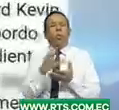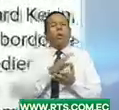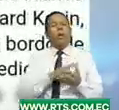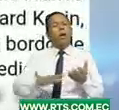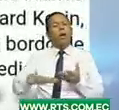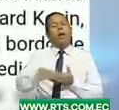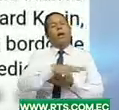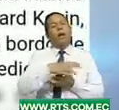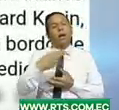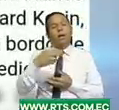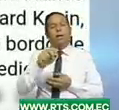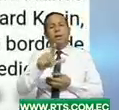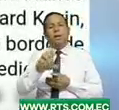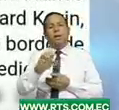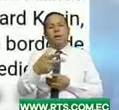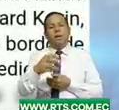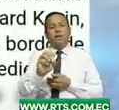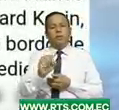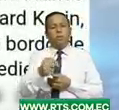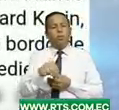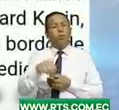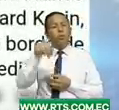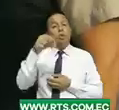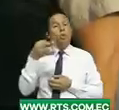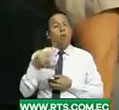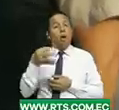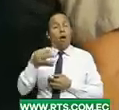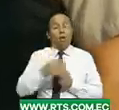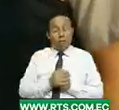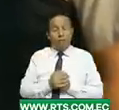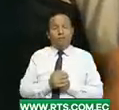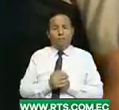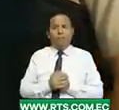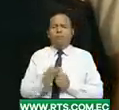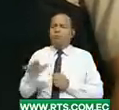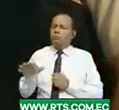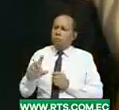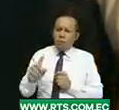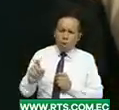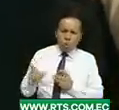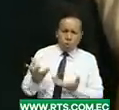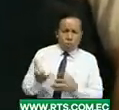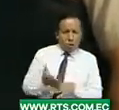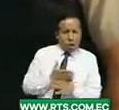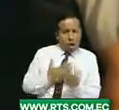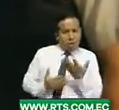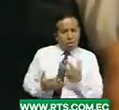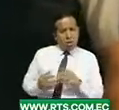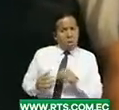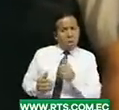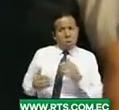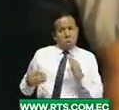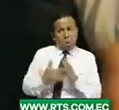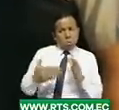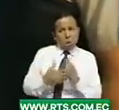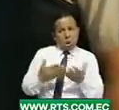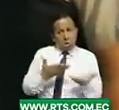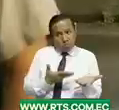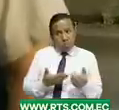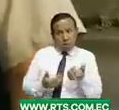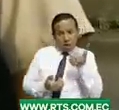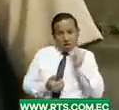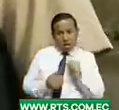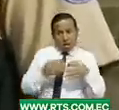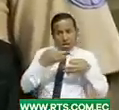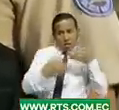en el norte de Durán. ¿Se conoce alguna amenaza, algún contratiempo durante esta audiencia que fue suspendida ayer? Que no tuvieron ninguna